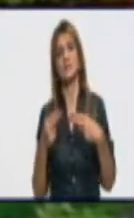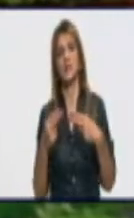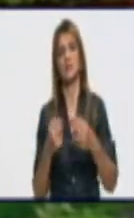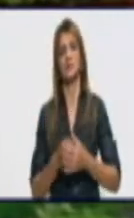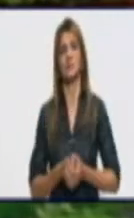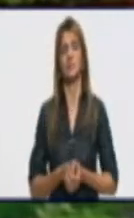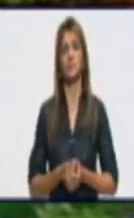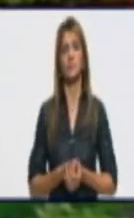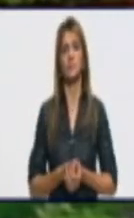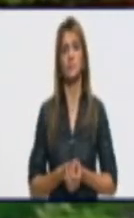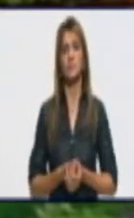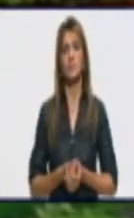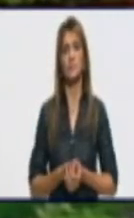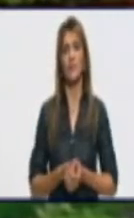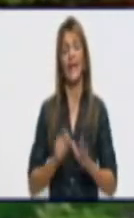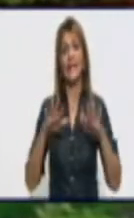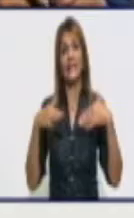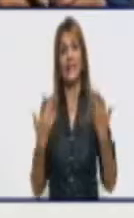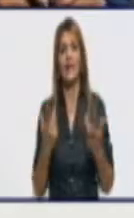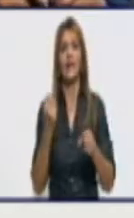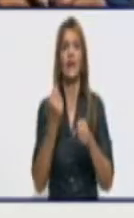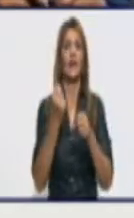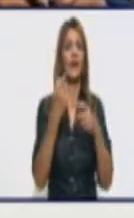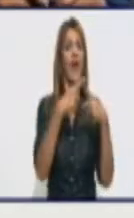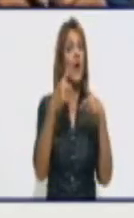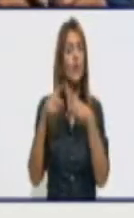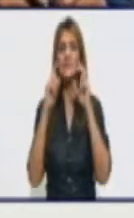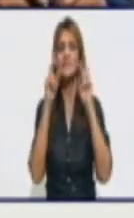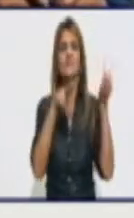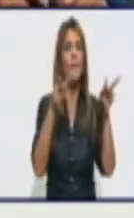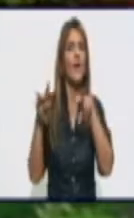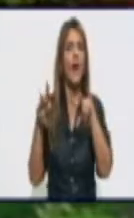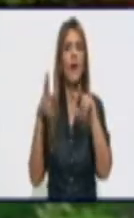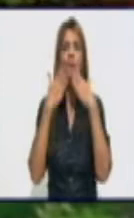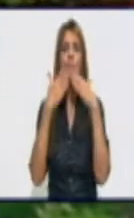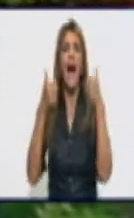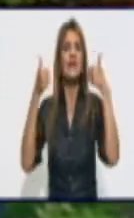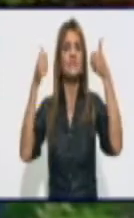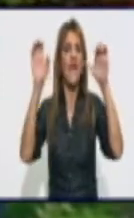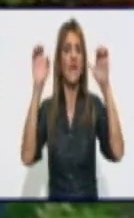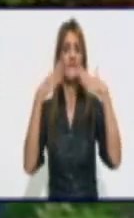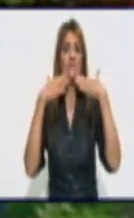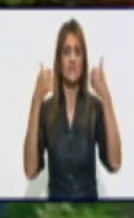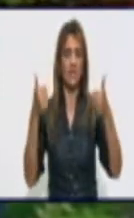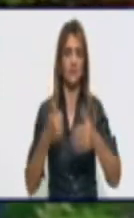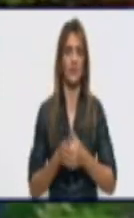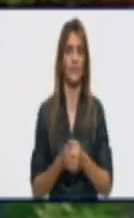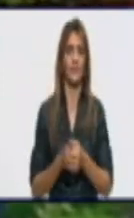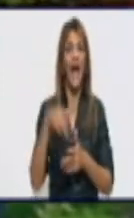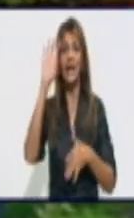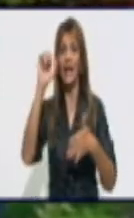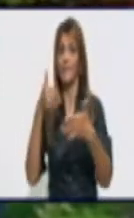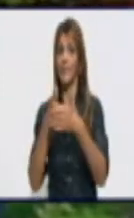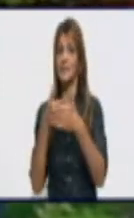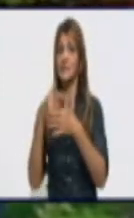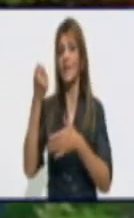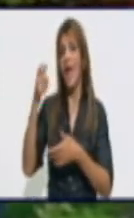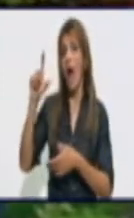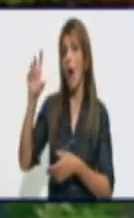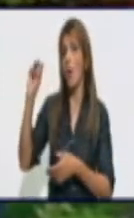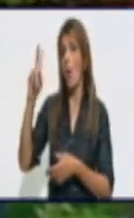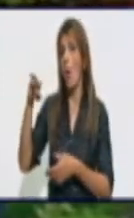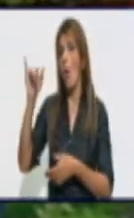empresa estatal socialista sea más eficiente. Esto obliga a que acopio sea mucho más eficiente, porque si